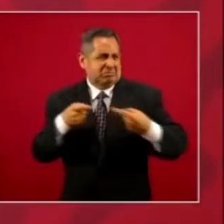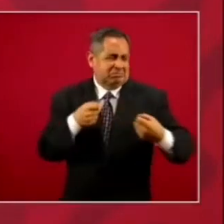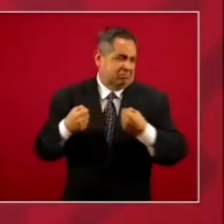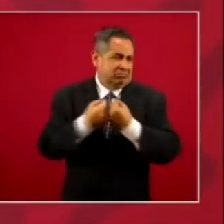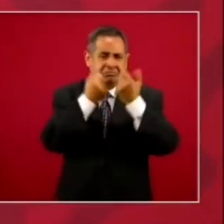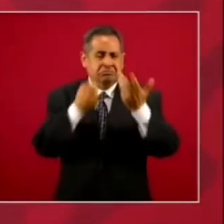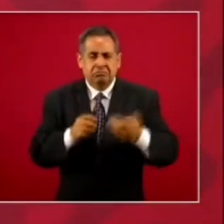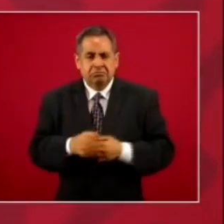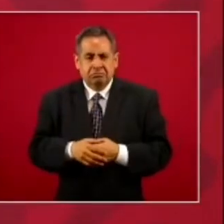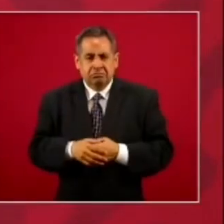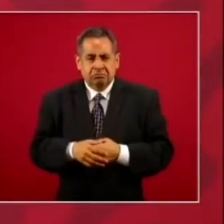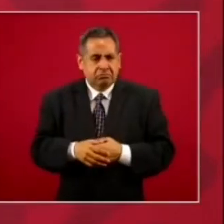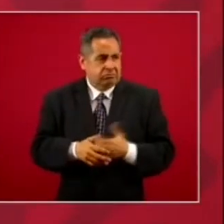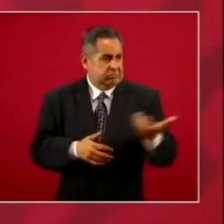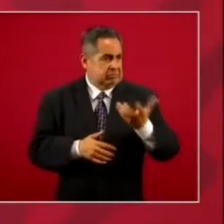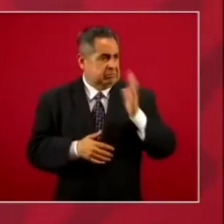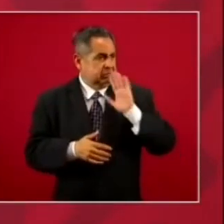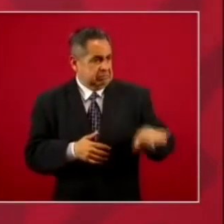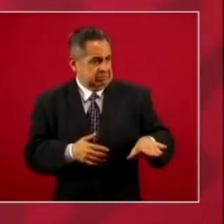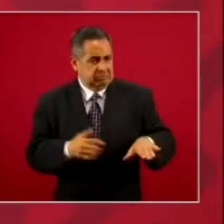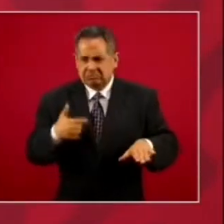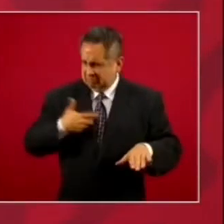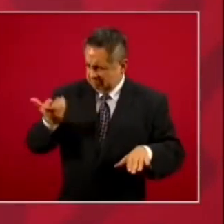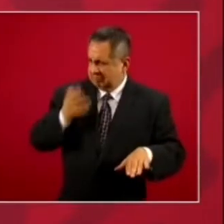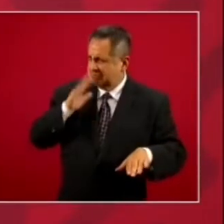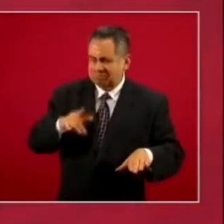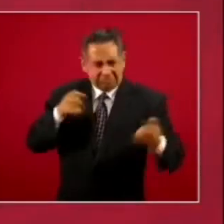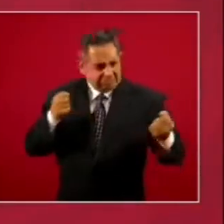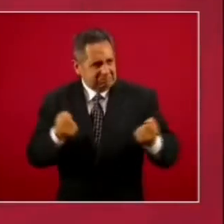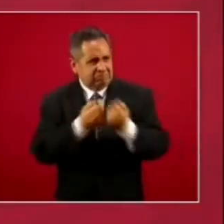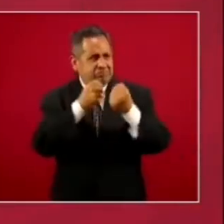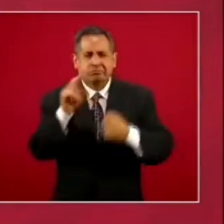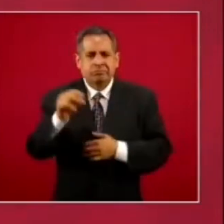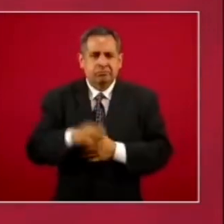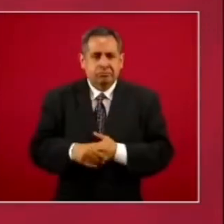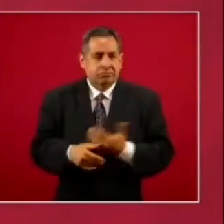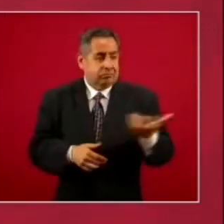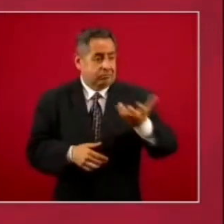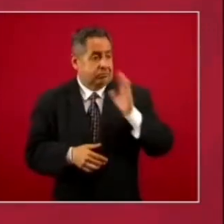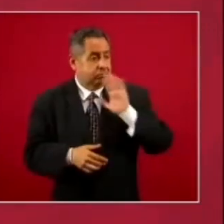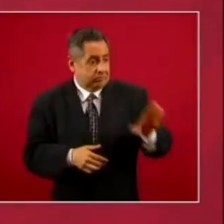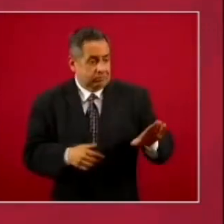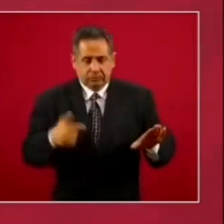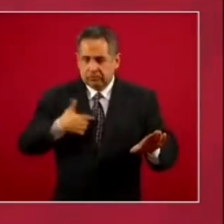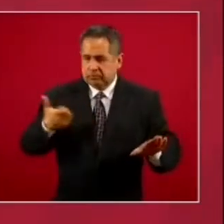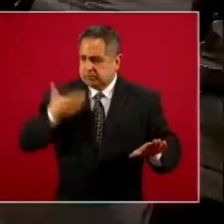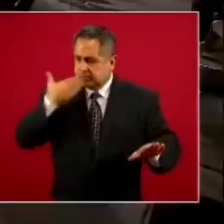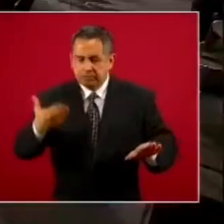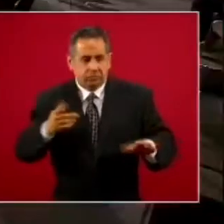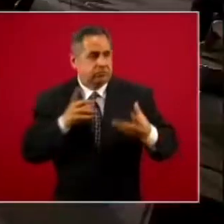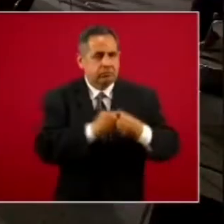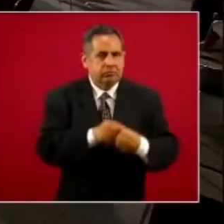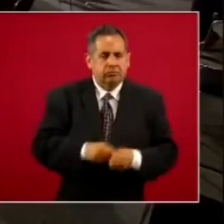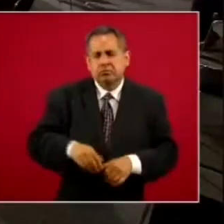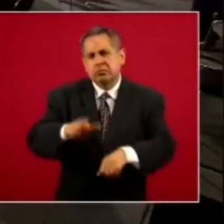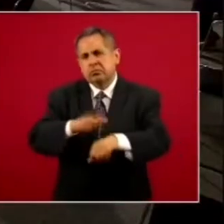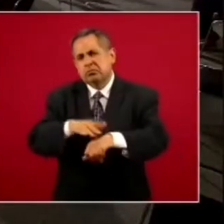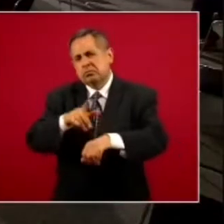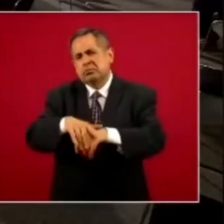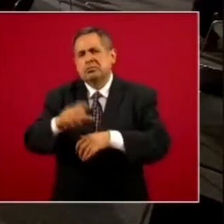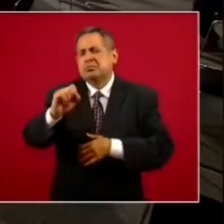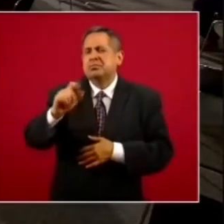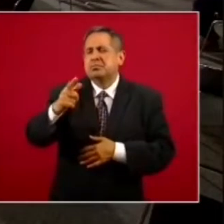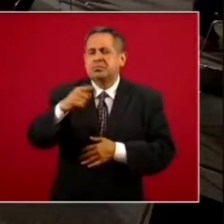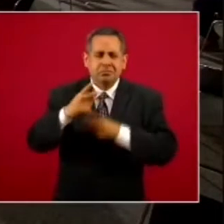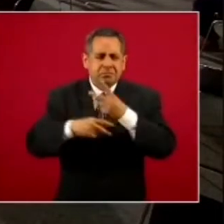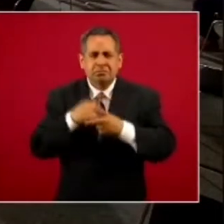El mal hay que combatirlo con el bien. Pero la CEGOF buscará diálogo con las mujeres. Sí, yo